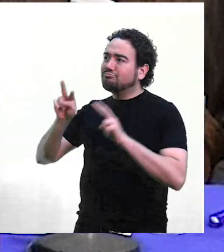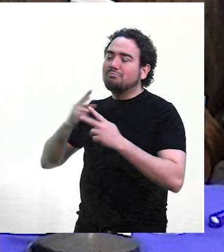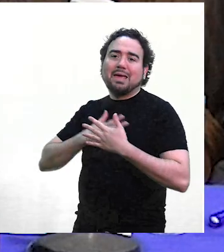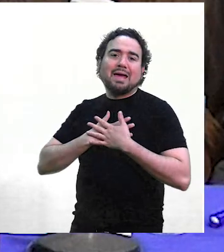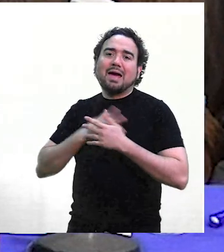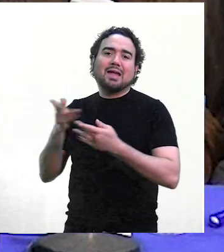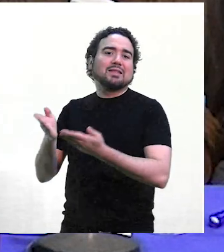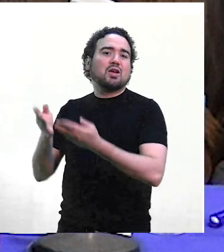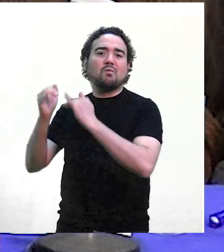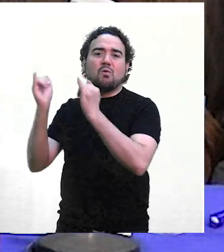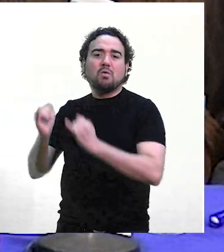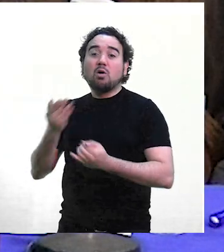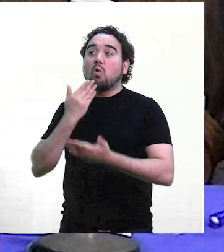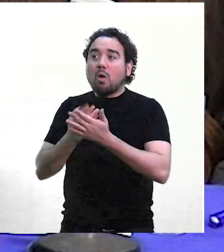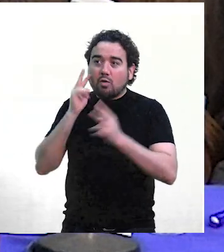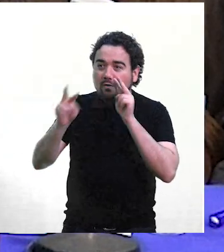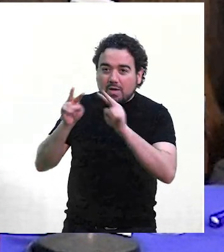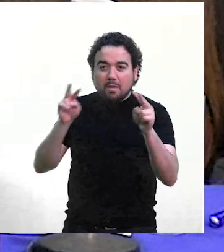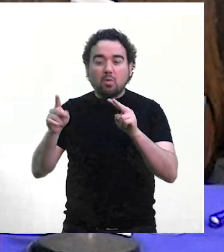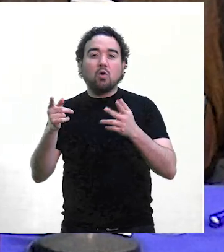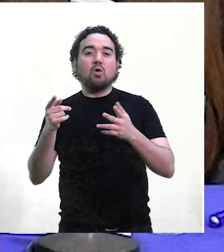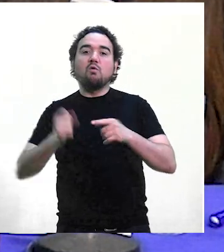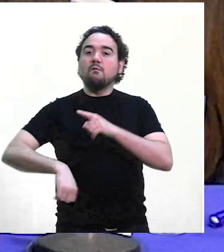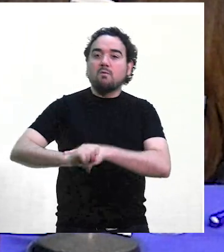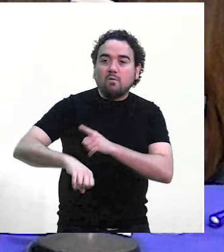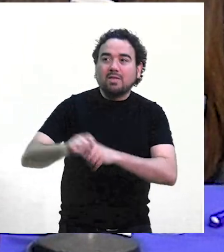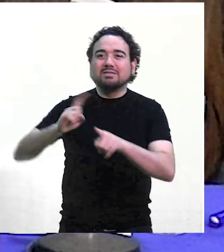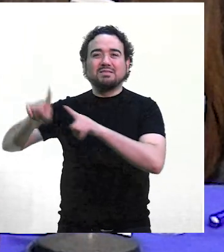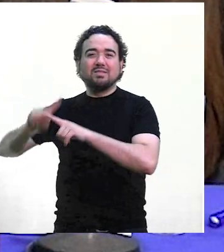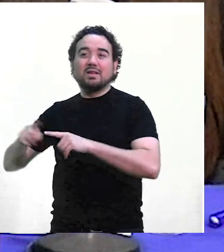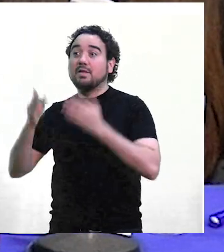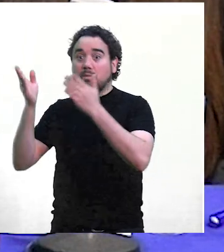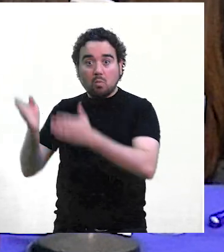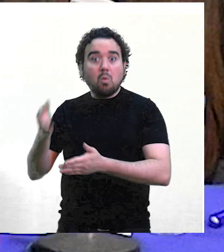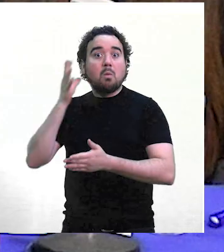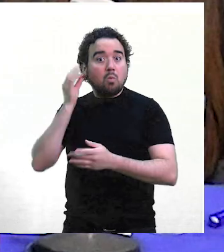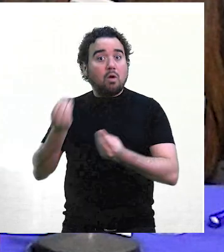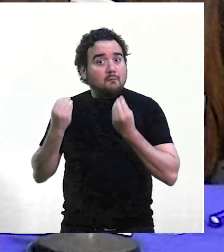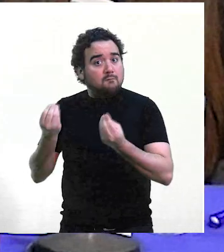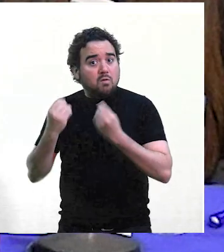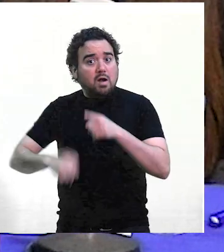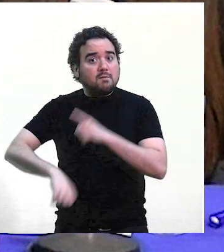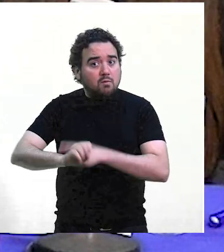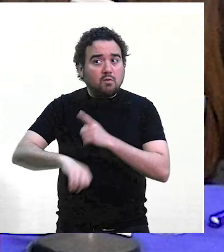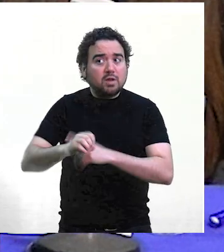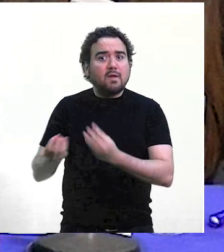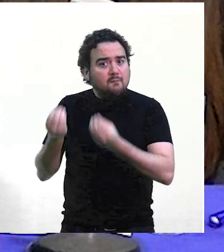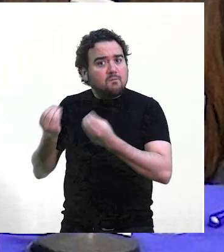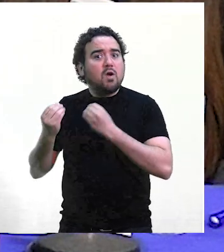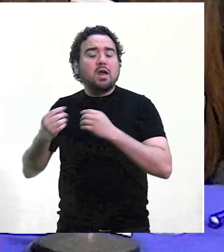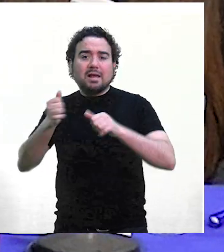encanta como ejemplo a las niñas. Cuando muchas veces vemos futbolistas y con ciertos estereotipos, ahí vemos a una mujer que es una